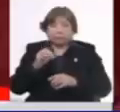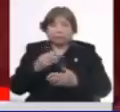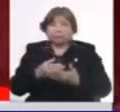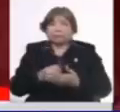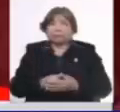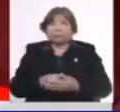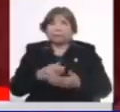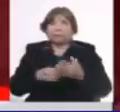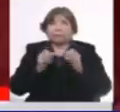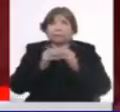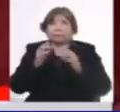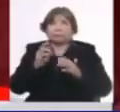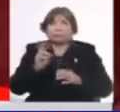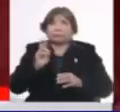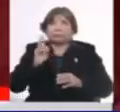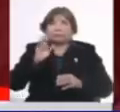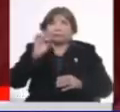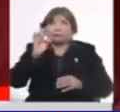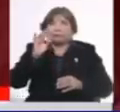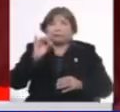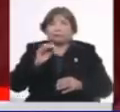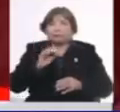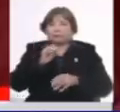¿no?, del día viernes 8 de julio.